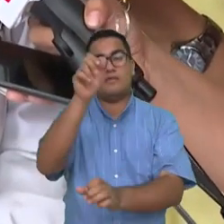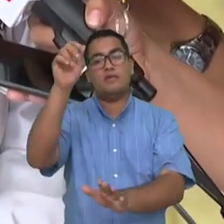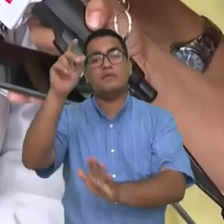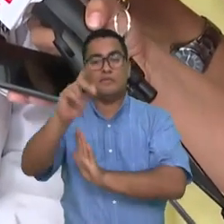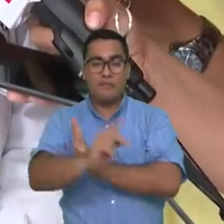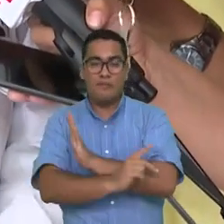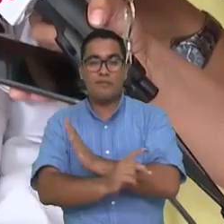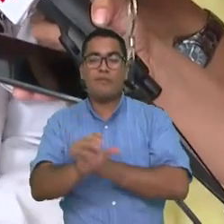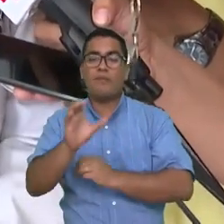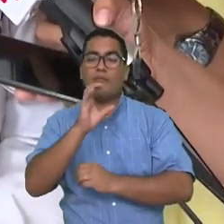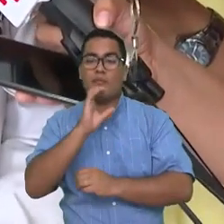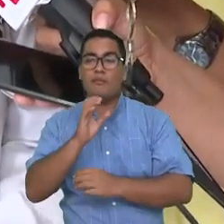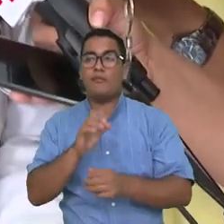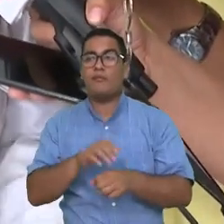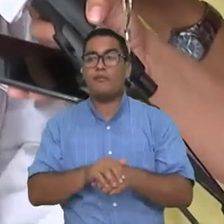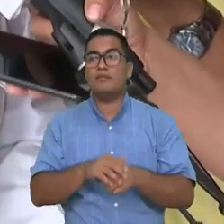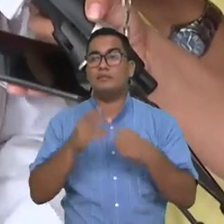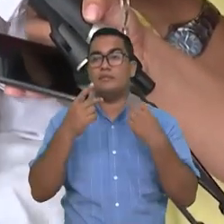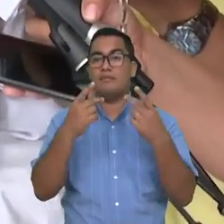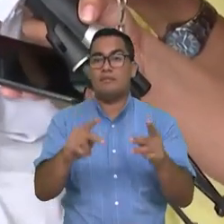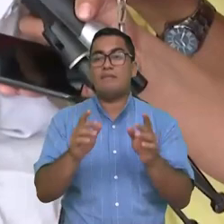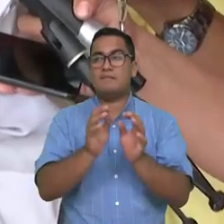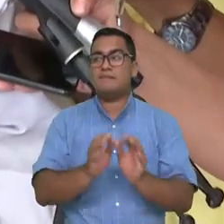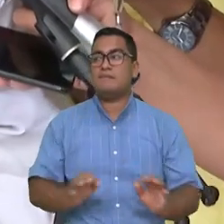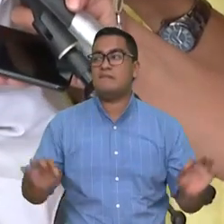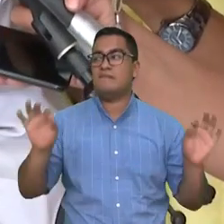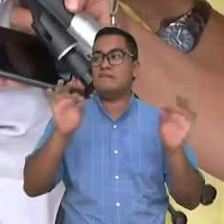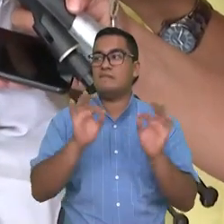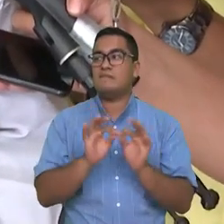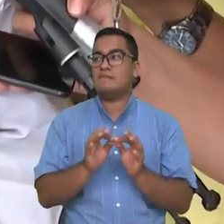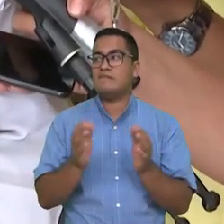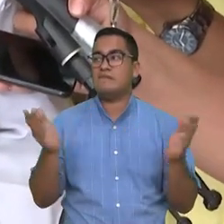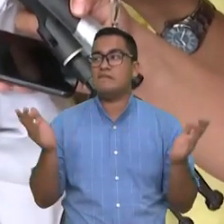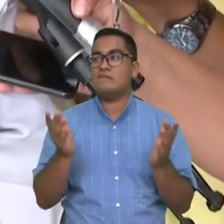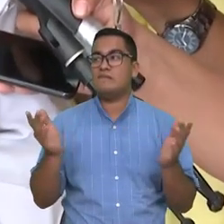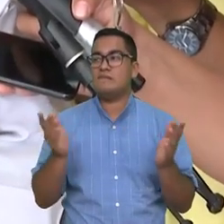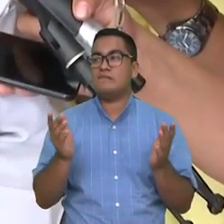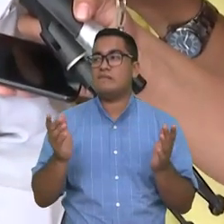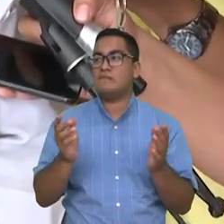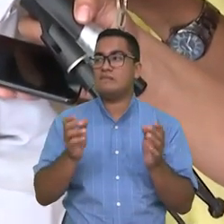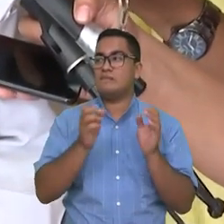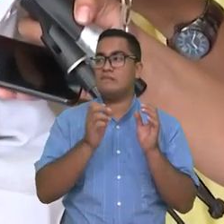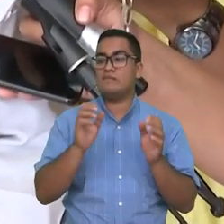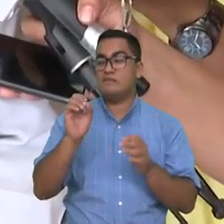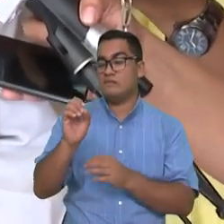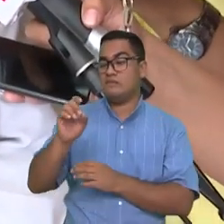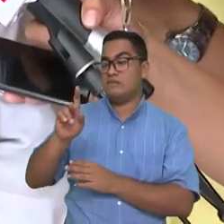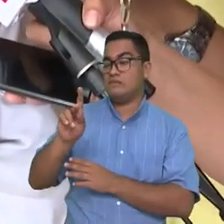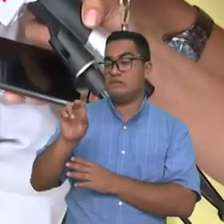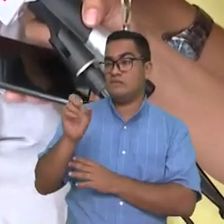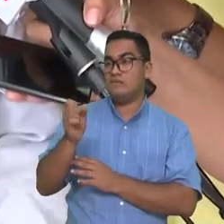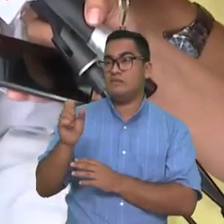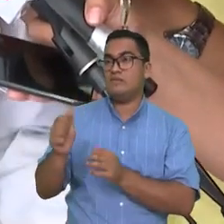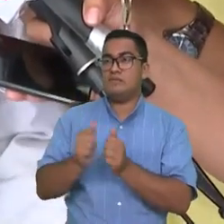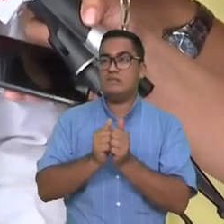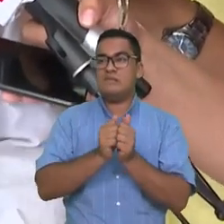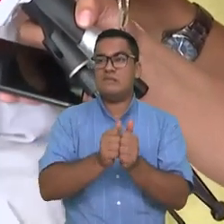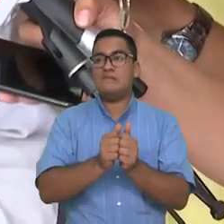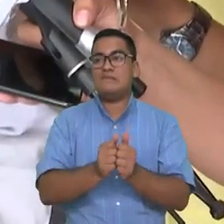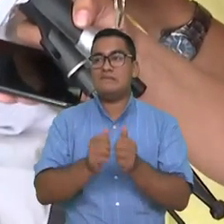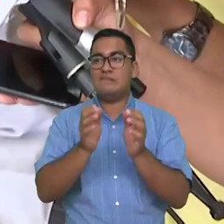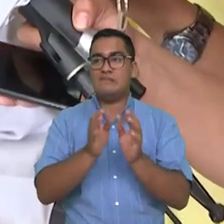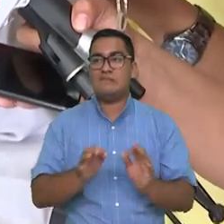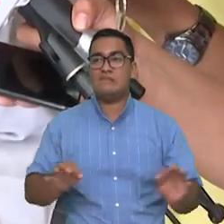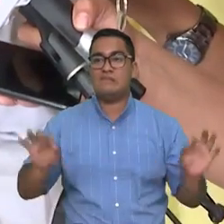los compañeros cubanos, pero también estamos acompañados de los compañeros de Organización Panamericana de la Salud, de la OPS, que